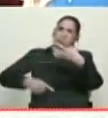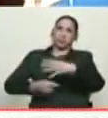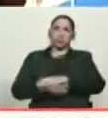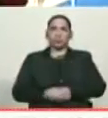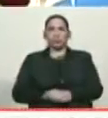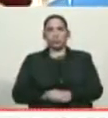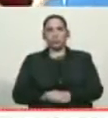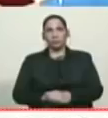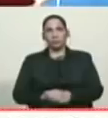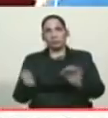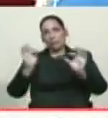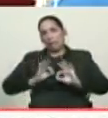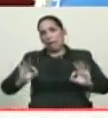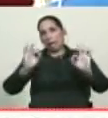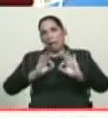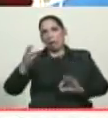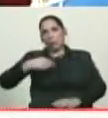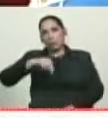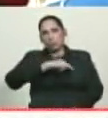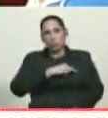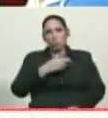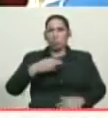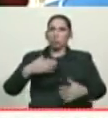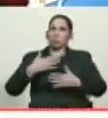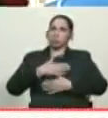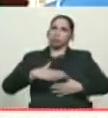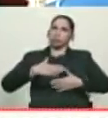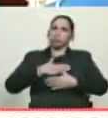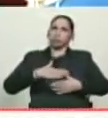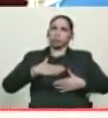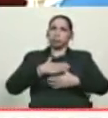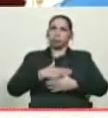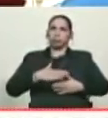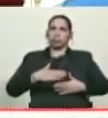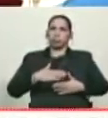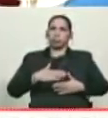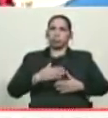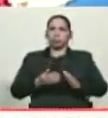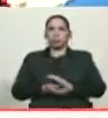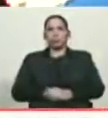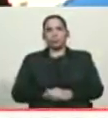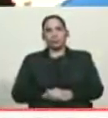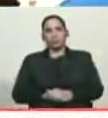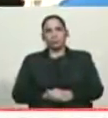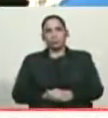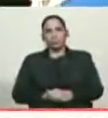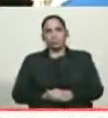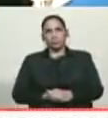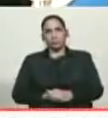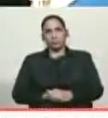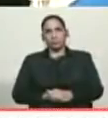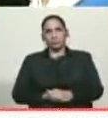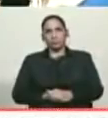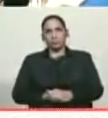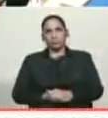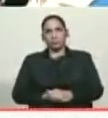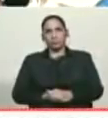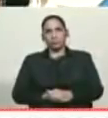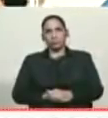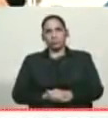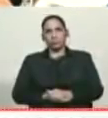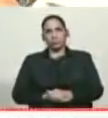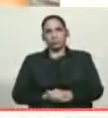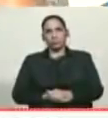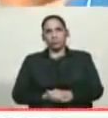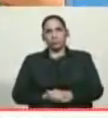patria. Nada, nada. Nosotros estamos enfocados en hacer un buen gobierno para nuestro pueblo. ¿Cómo va el presidente? ¿De